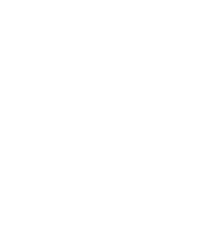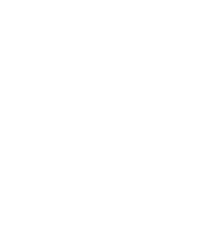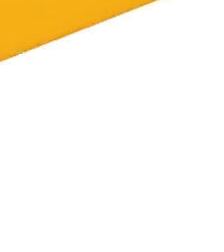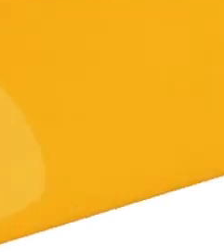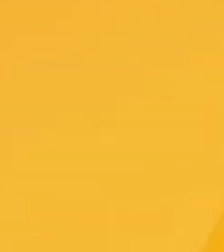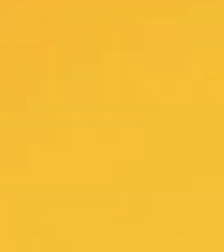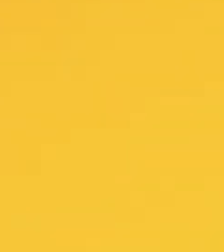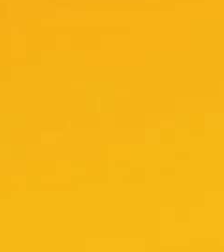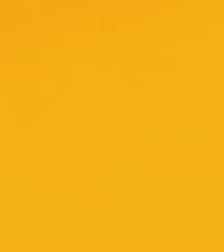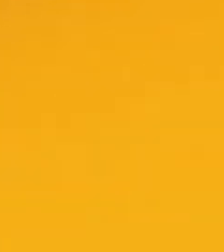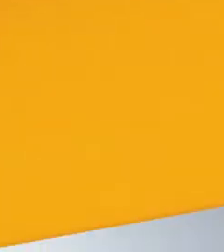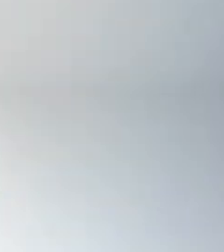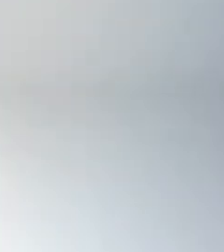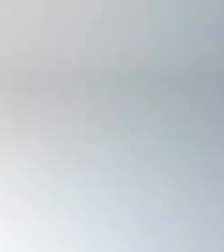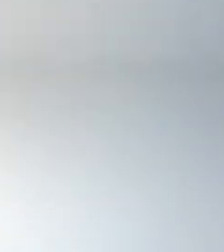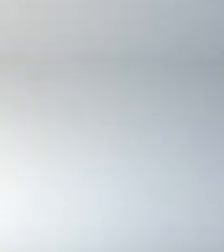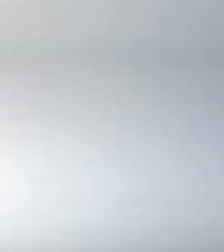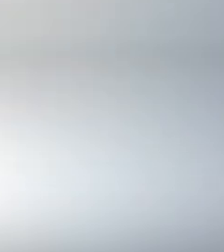Gracias.